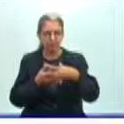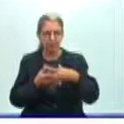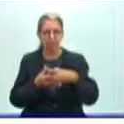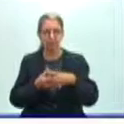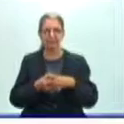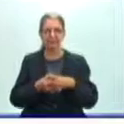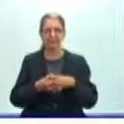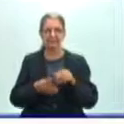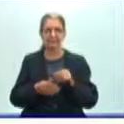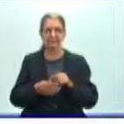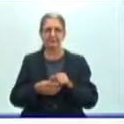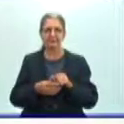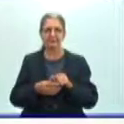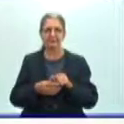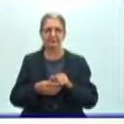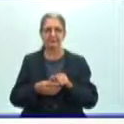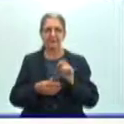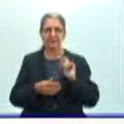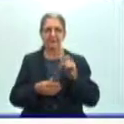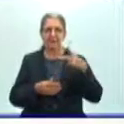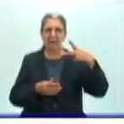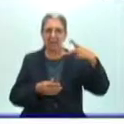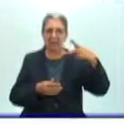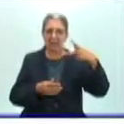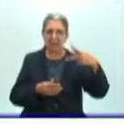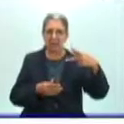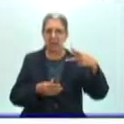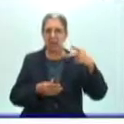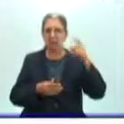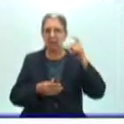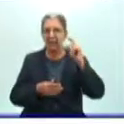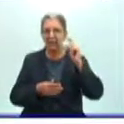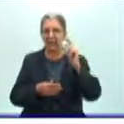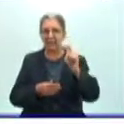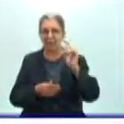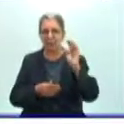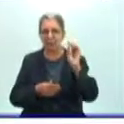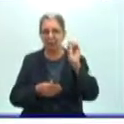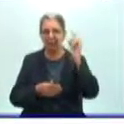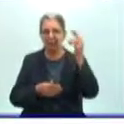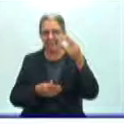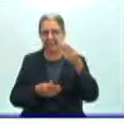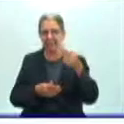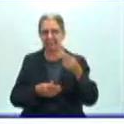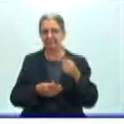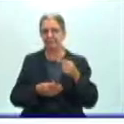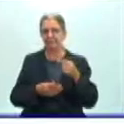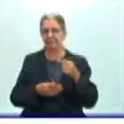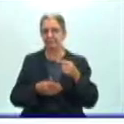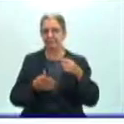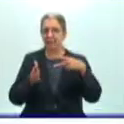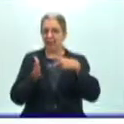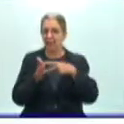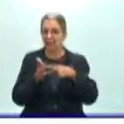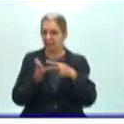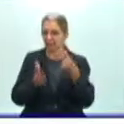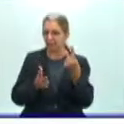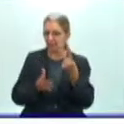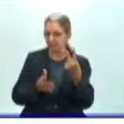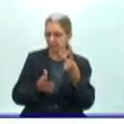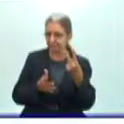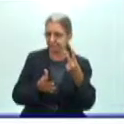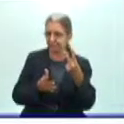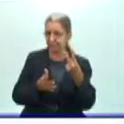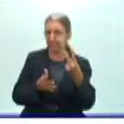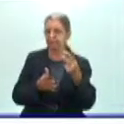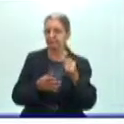a este arco el ángulo central TOP, puedes establecer la relación entre el ángulo inscrito y el